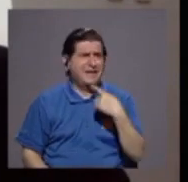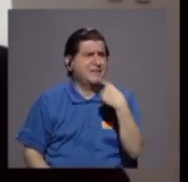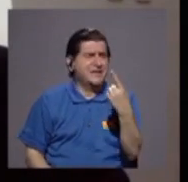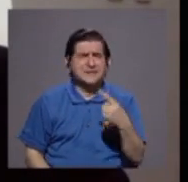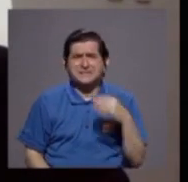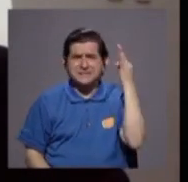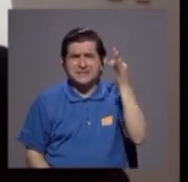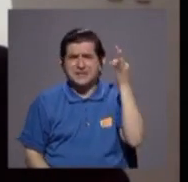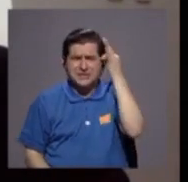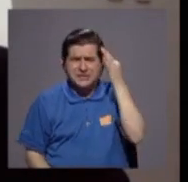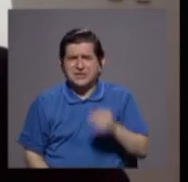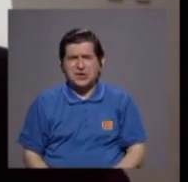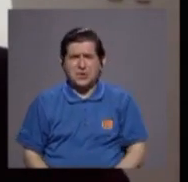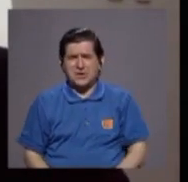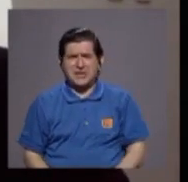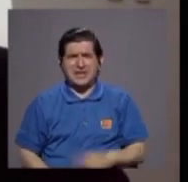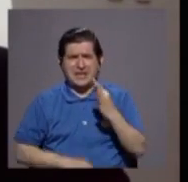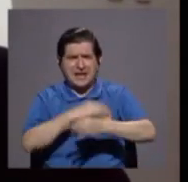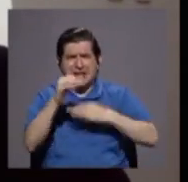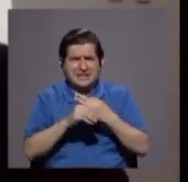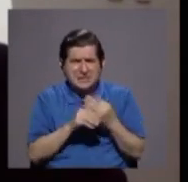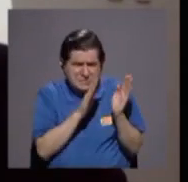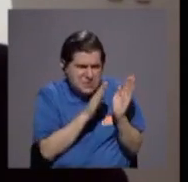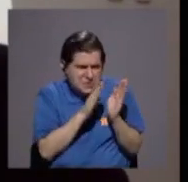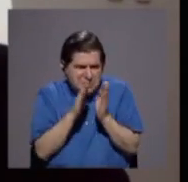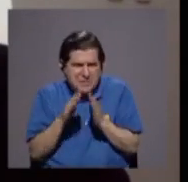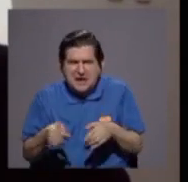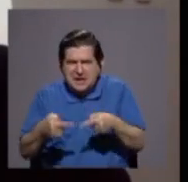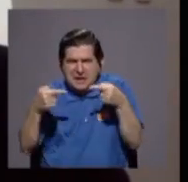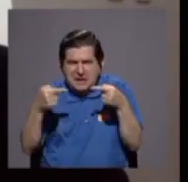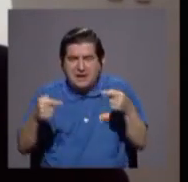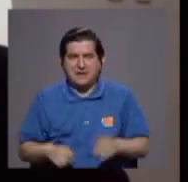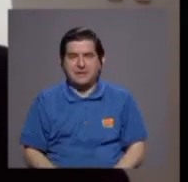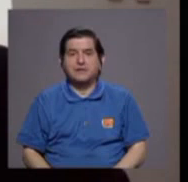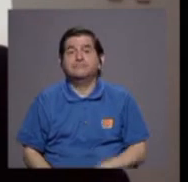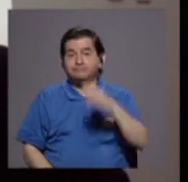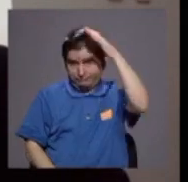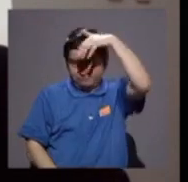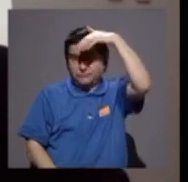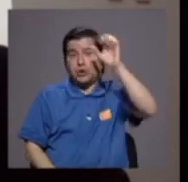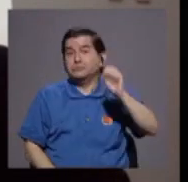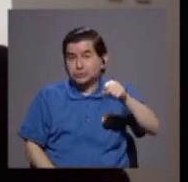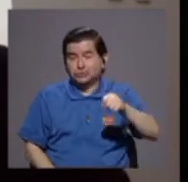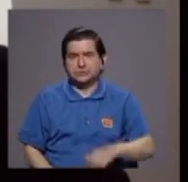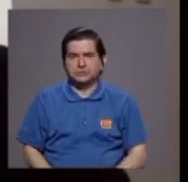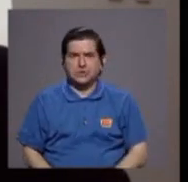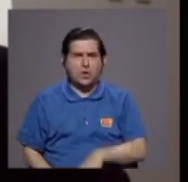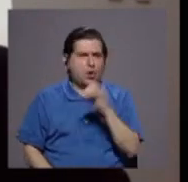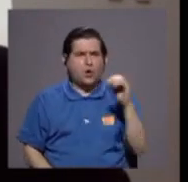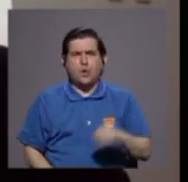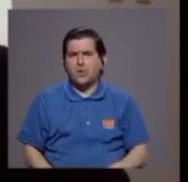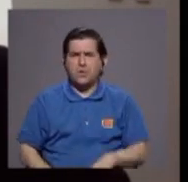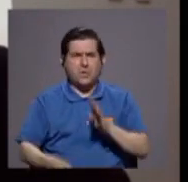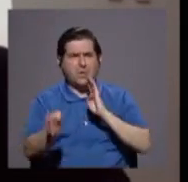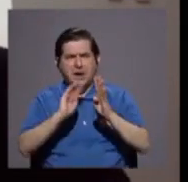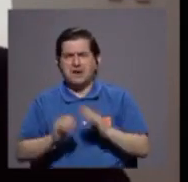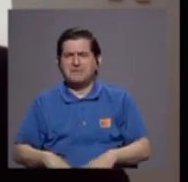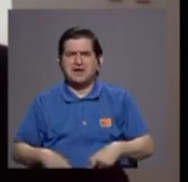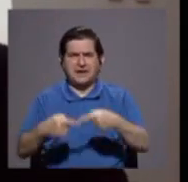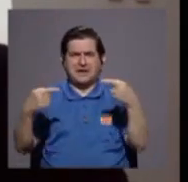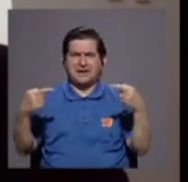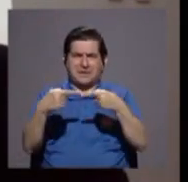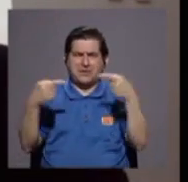teorías conspirativas, como ha sido el caso de Trump, o incluso a desdeñar los